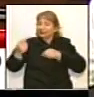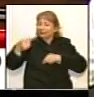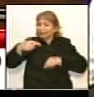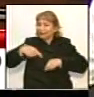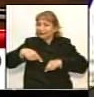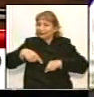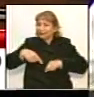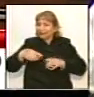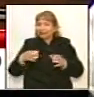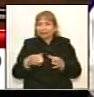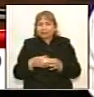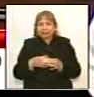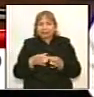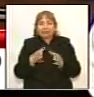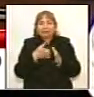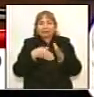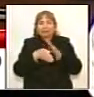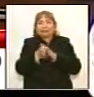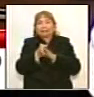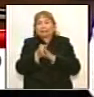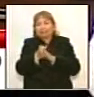casi por la puerta falsa,